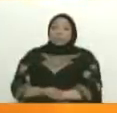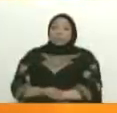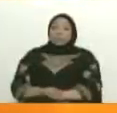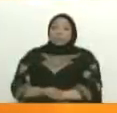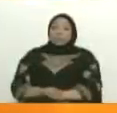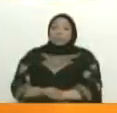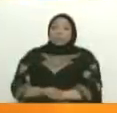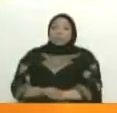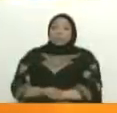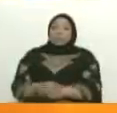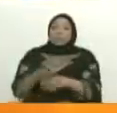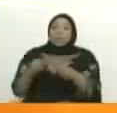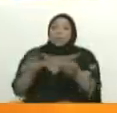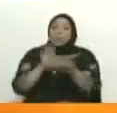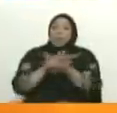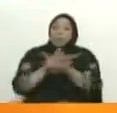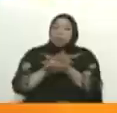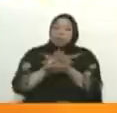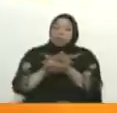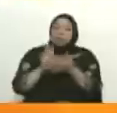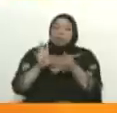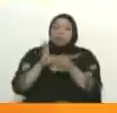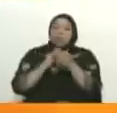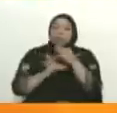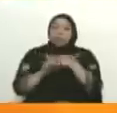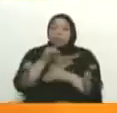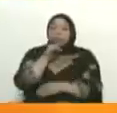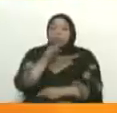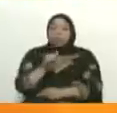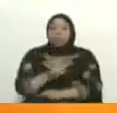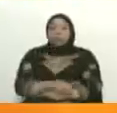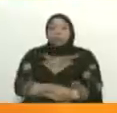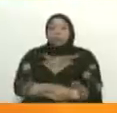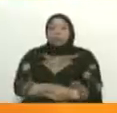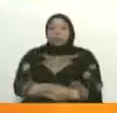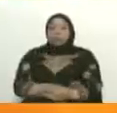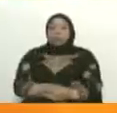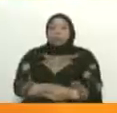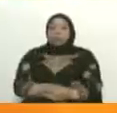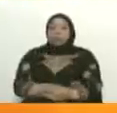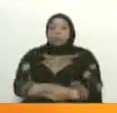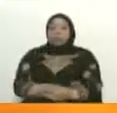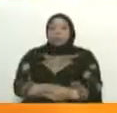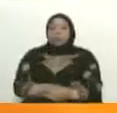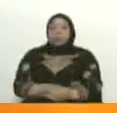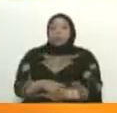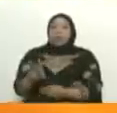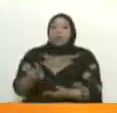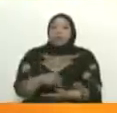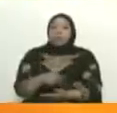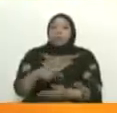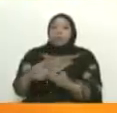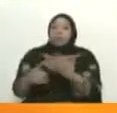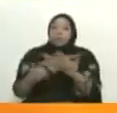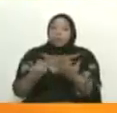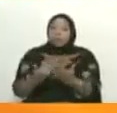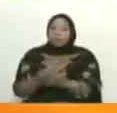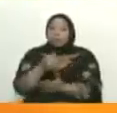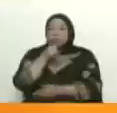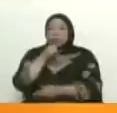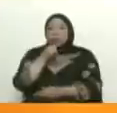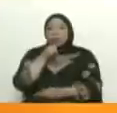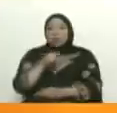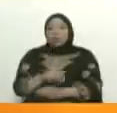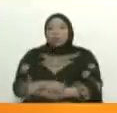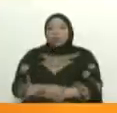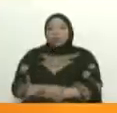de la serenidad, de la humildad. De la humildad, como dijo el poeta, hasta parecerse las